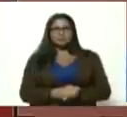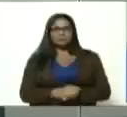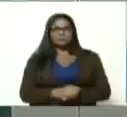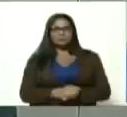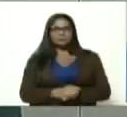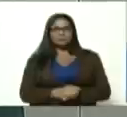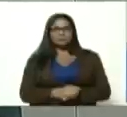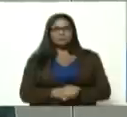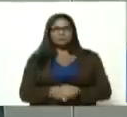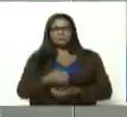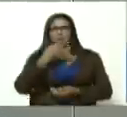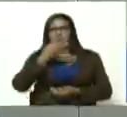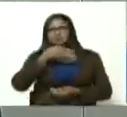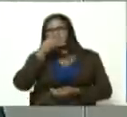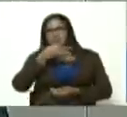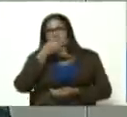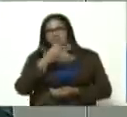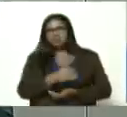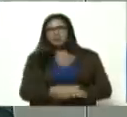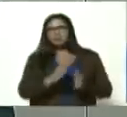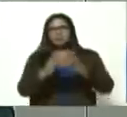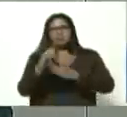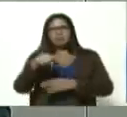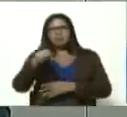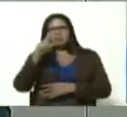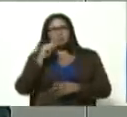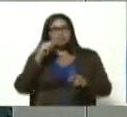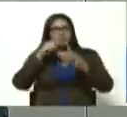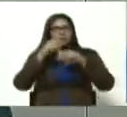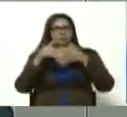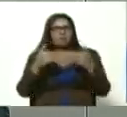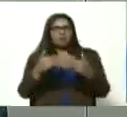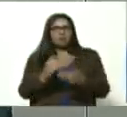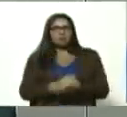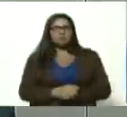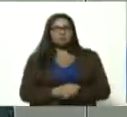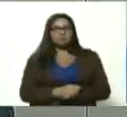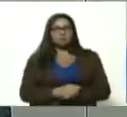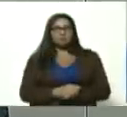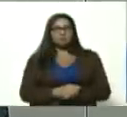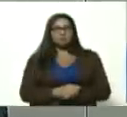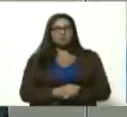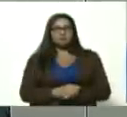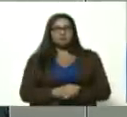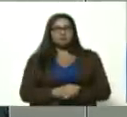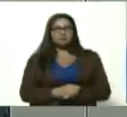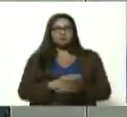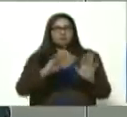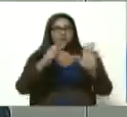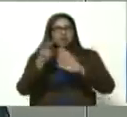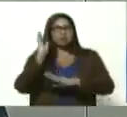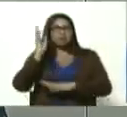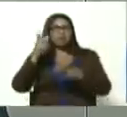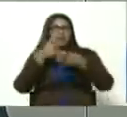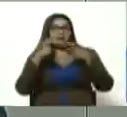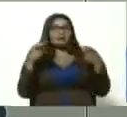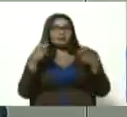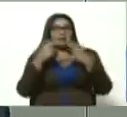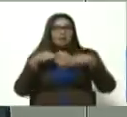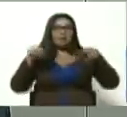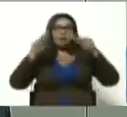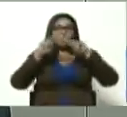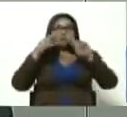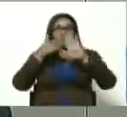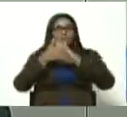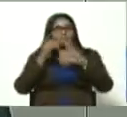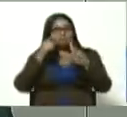buenas tardes a partir de hoy se está llevando a cabo la 77ª asamblea general de la onu en